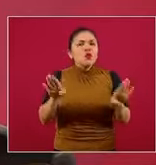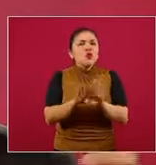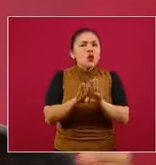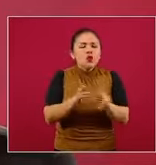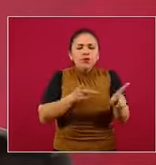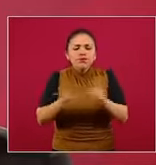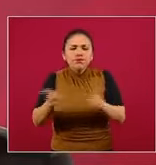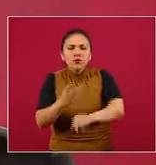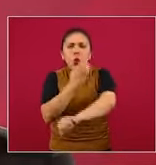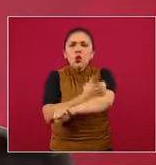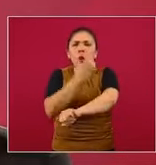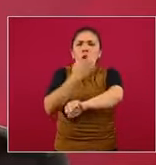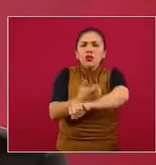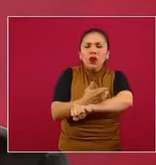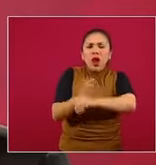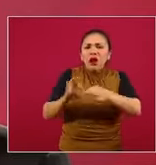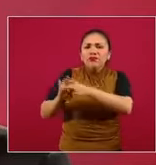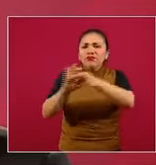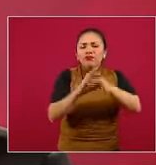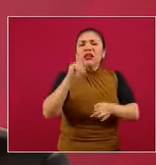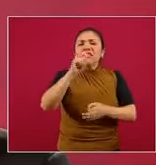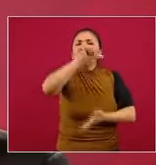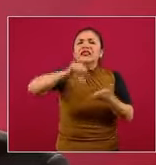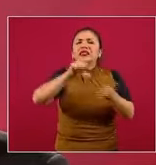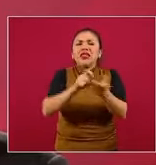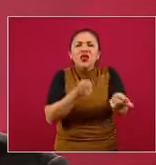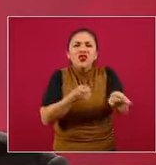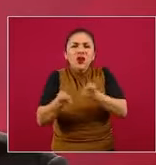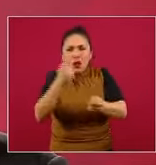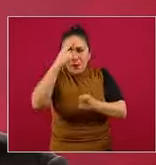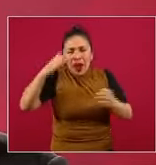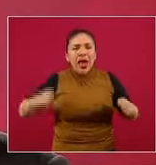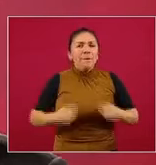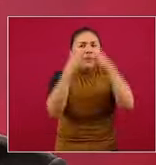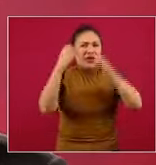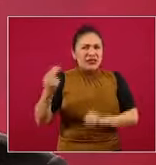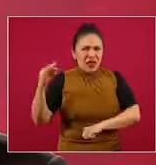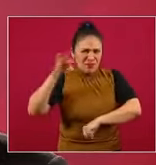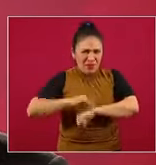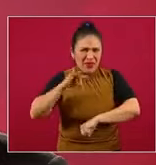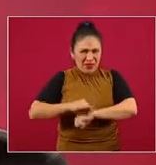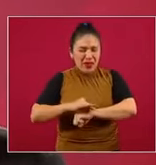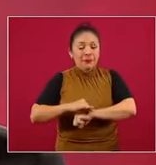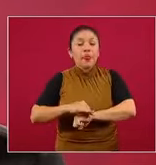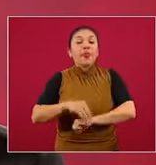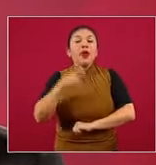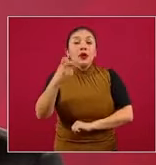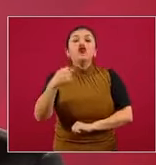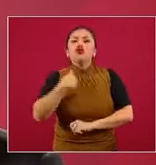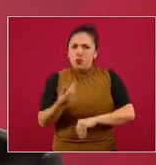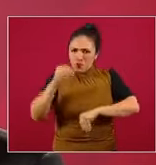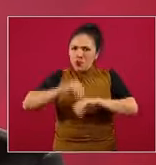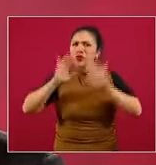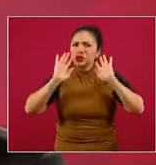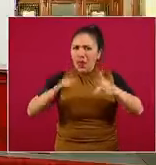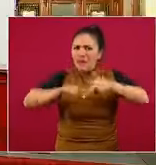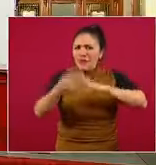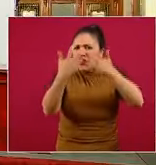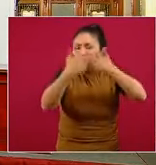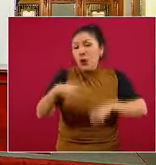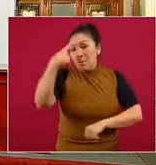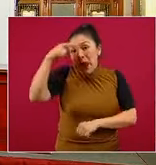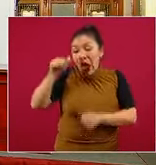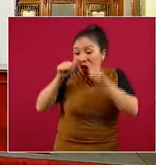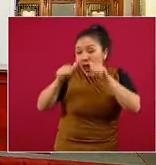de coordinación, que son estos centros reguladores de urgencias médicas que pusimos en funcionamiento para el